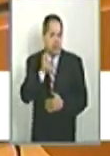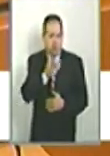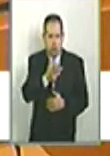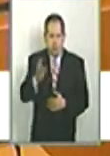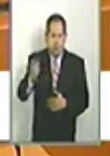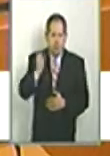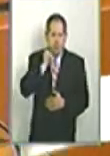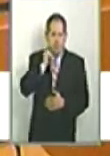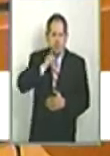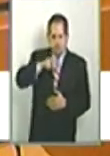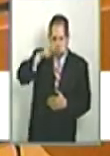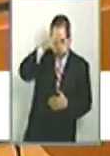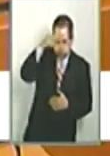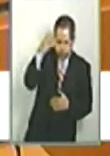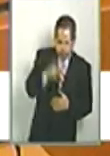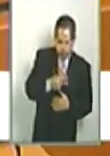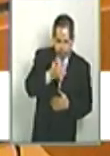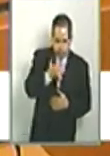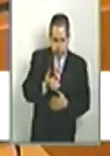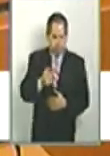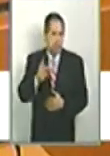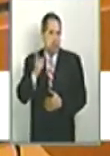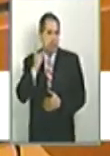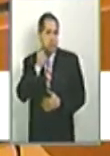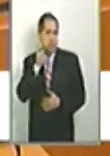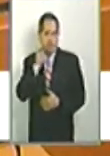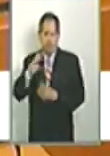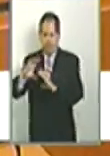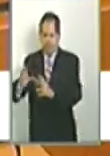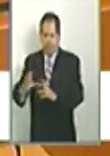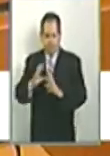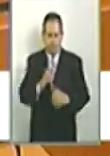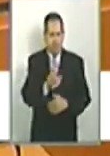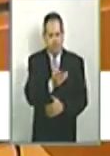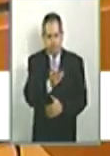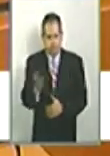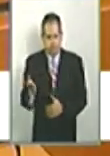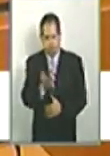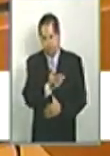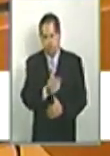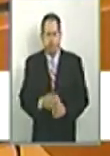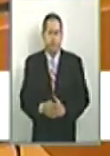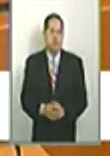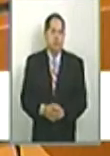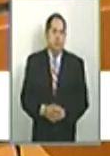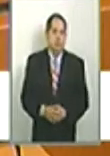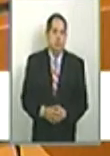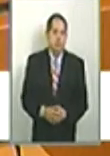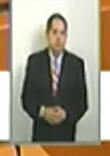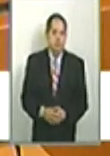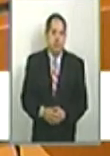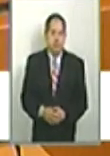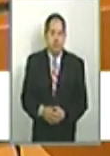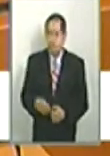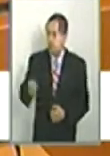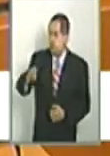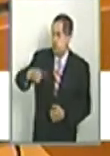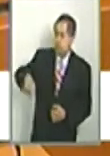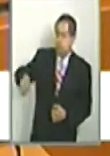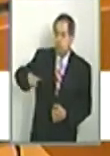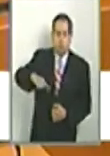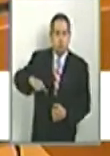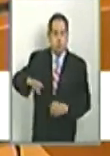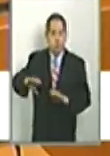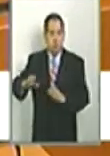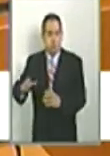del Senado de la República y de la Cámara de Diputados, a nombre de